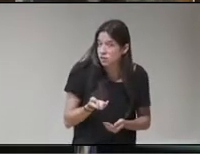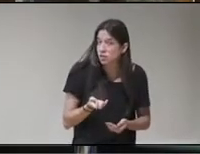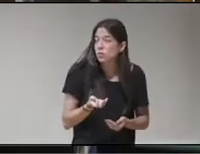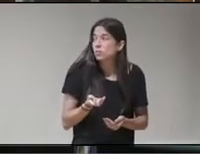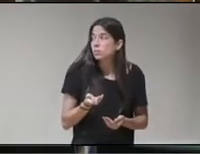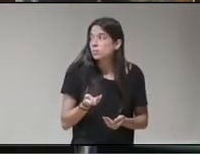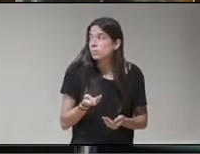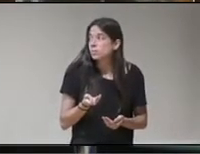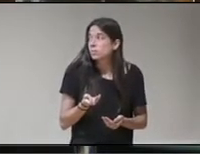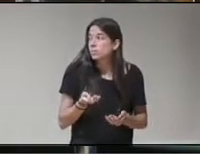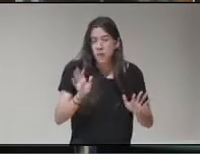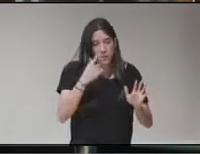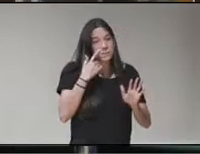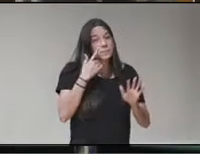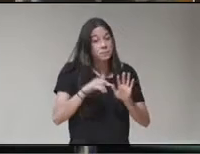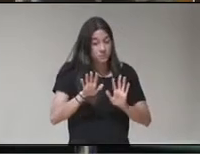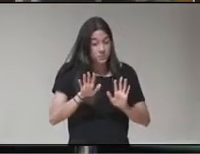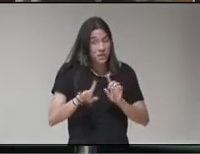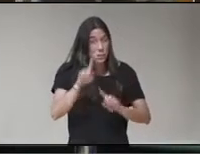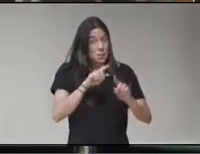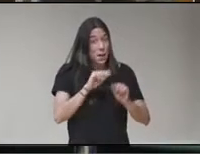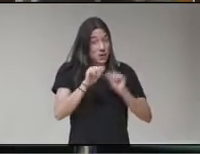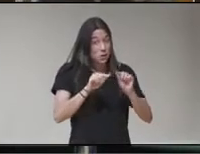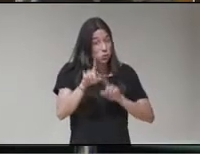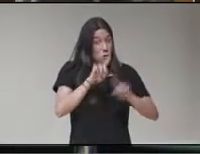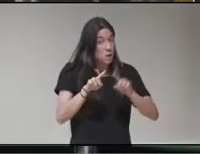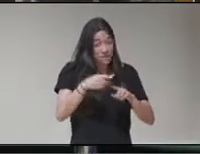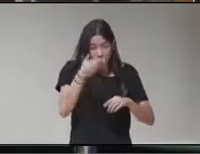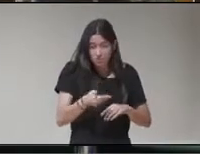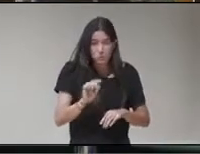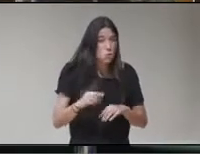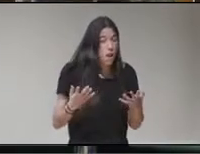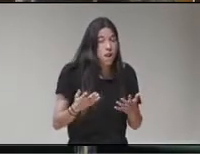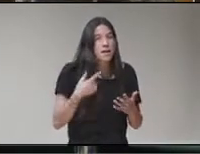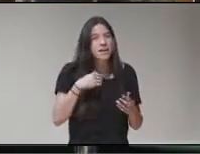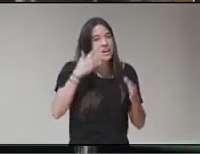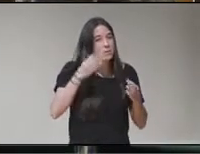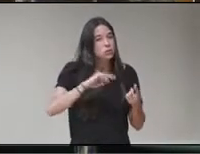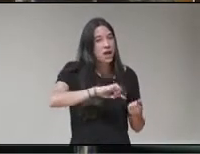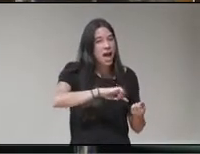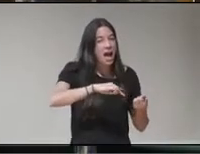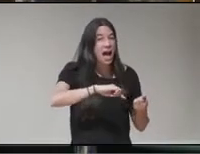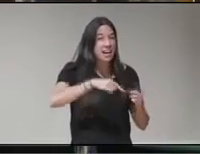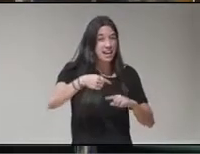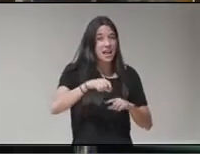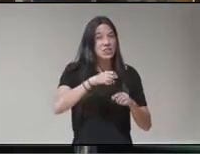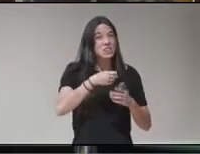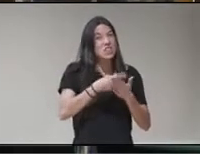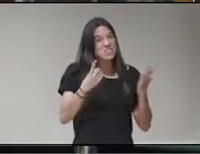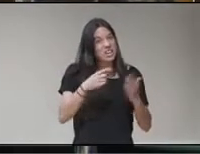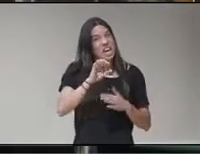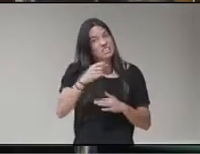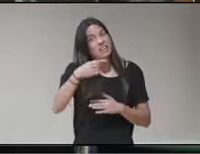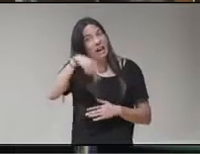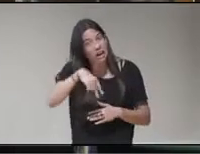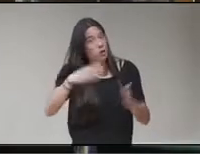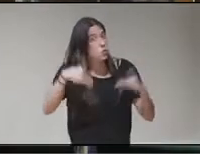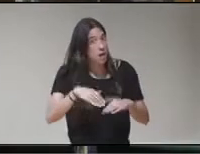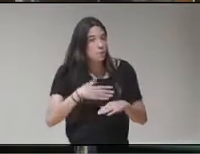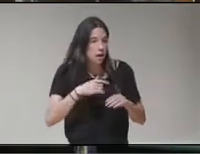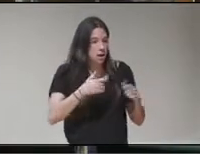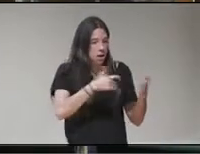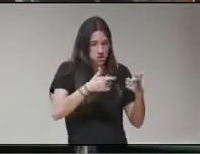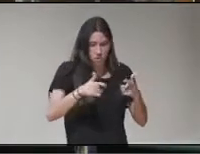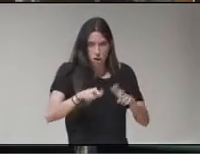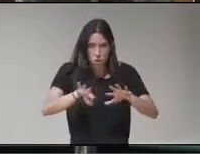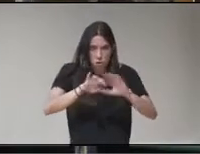Vamos a ver, el gran problema de los virus es que no tenemos un ARN16S gen que nos permita hacer una clasificación